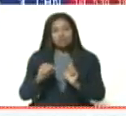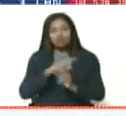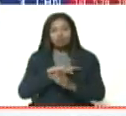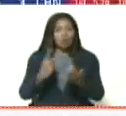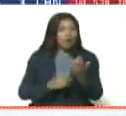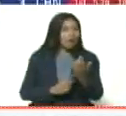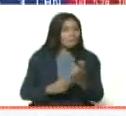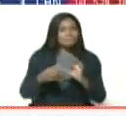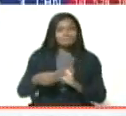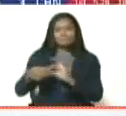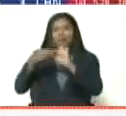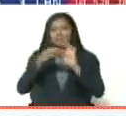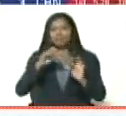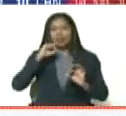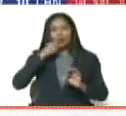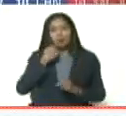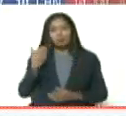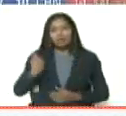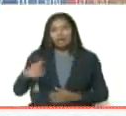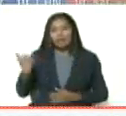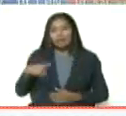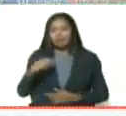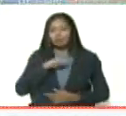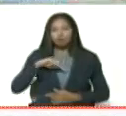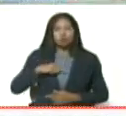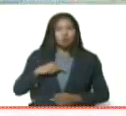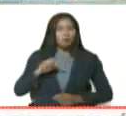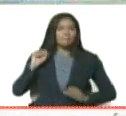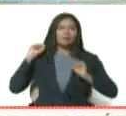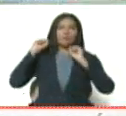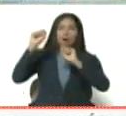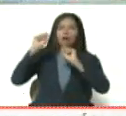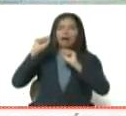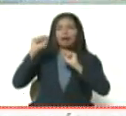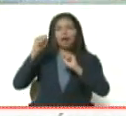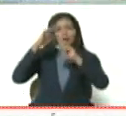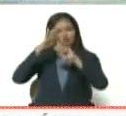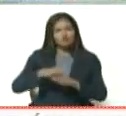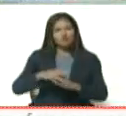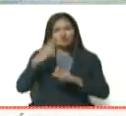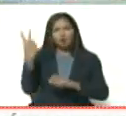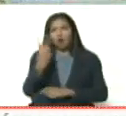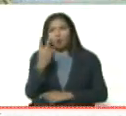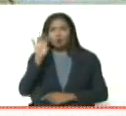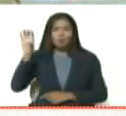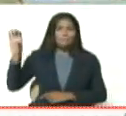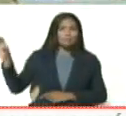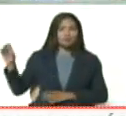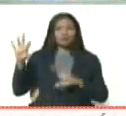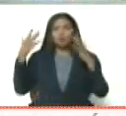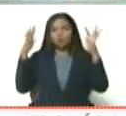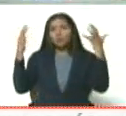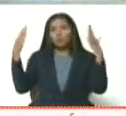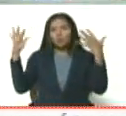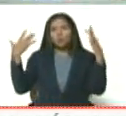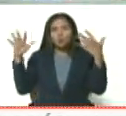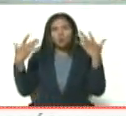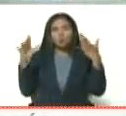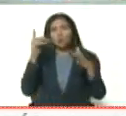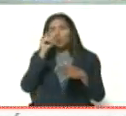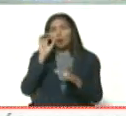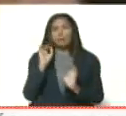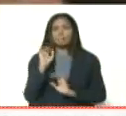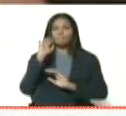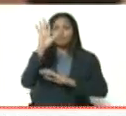hermandad que nos une a Rusia y Argentina, vamos a ganar a Rusia y Argentina también. Un aplauso a nuestros muchachos del